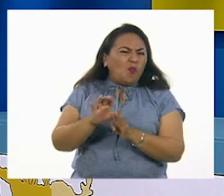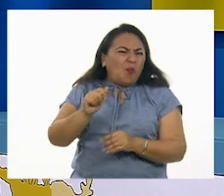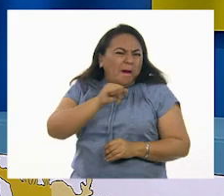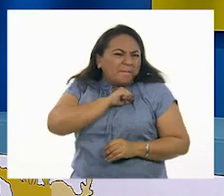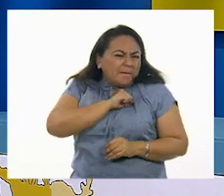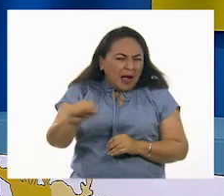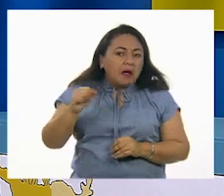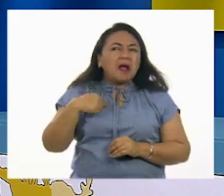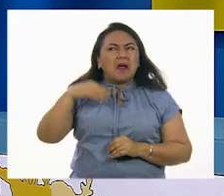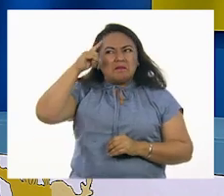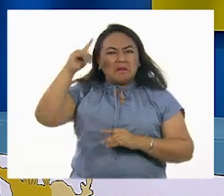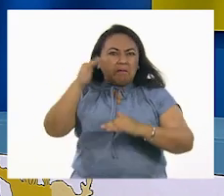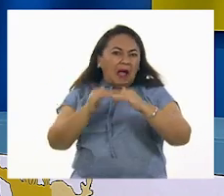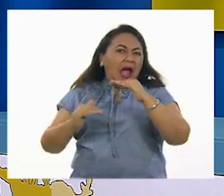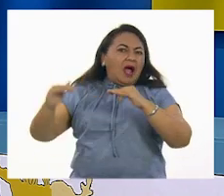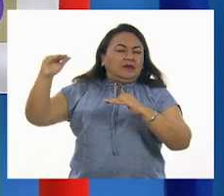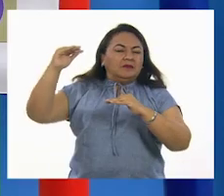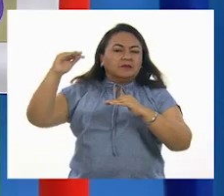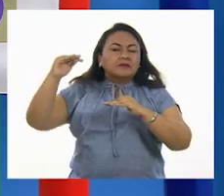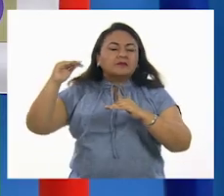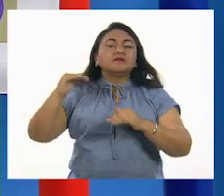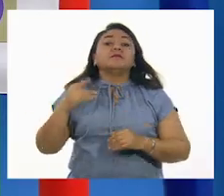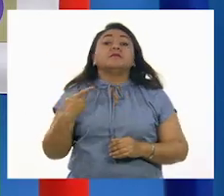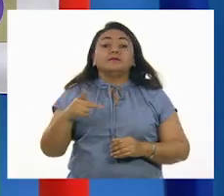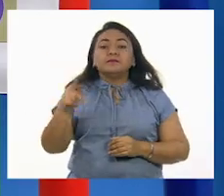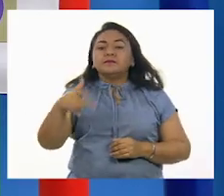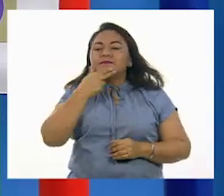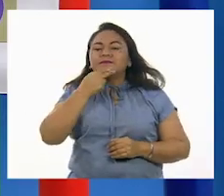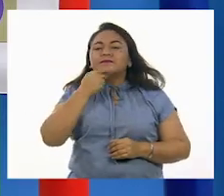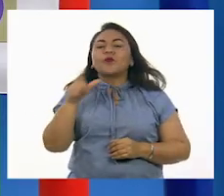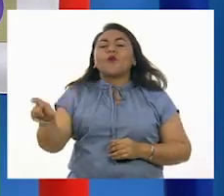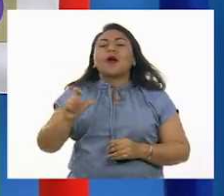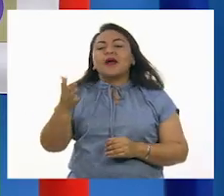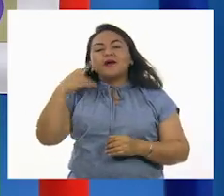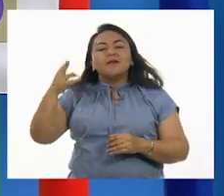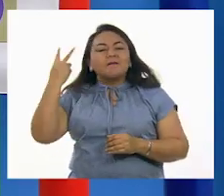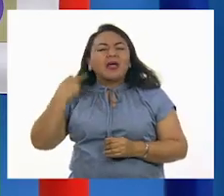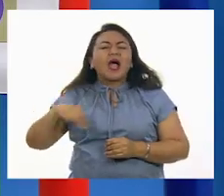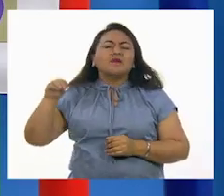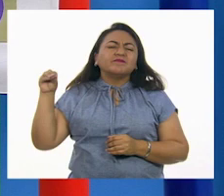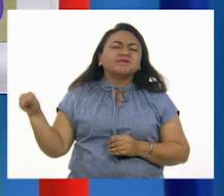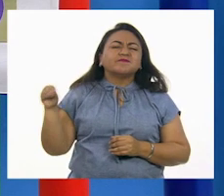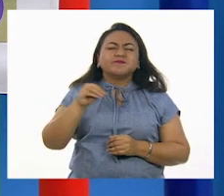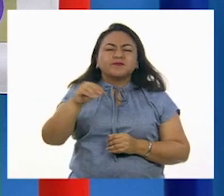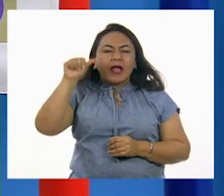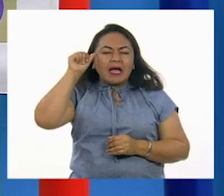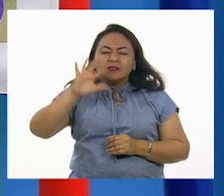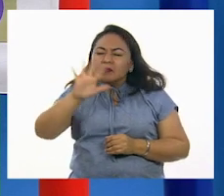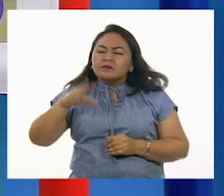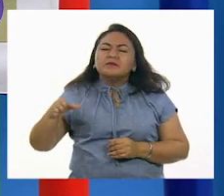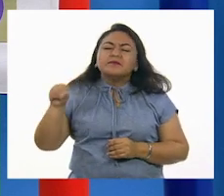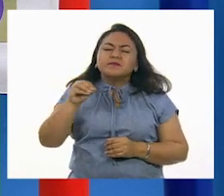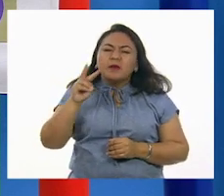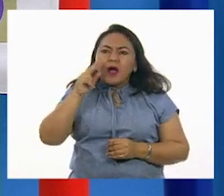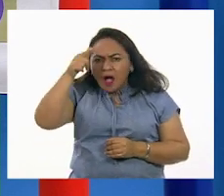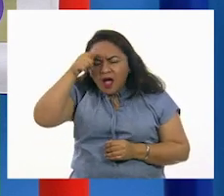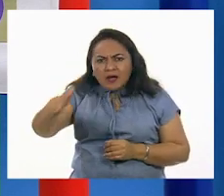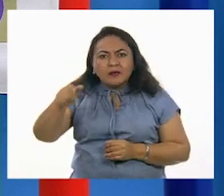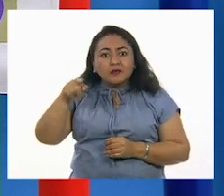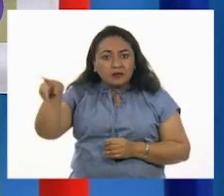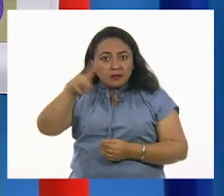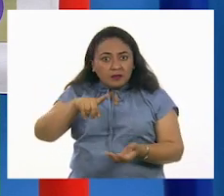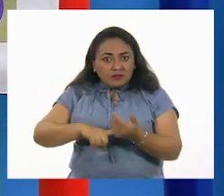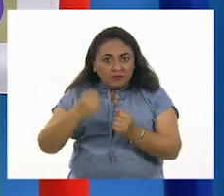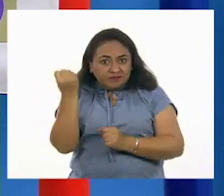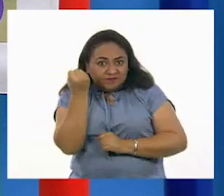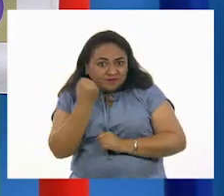griegos eran superiores en pensamiento. Pero Alejandro, a través de sus viajes por Asia, le demostró que los orientales no solo eran